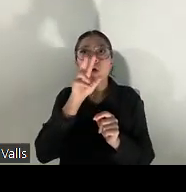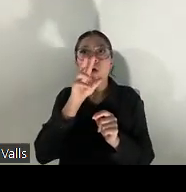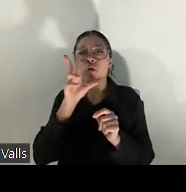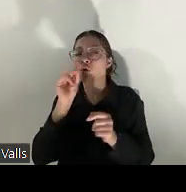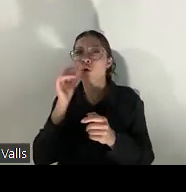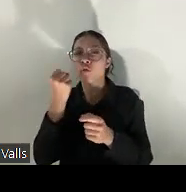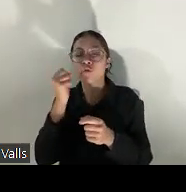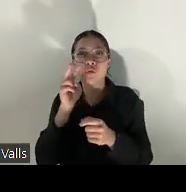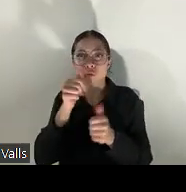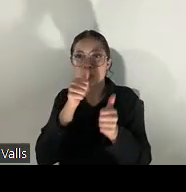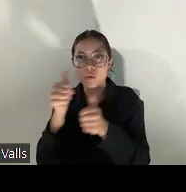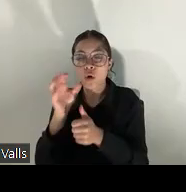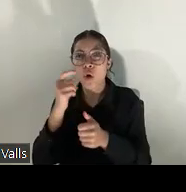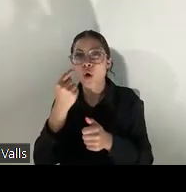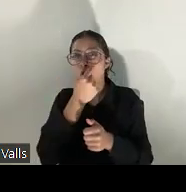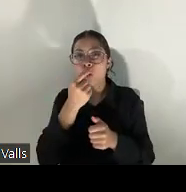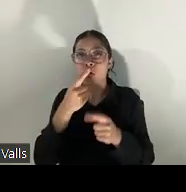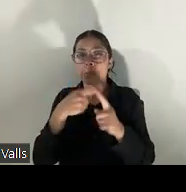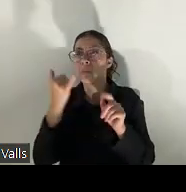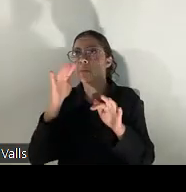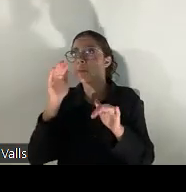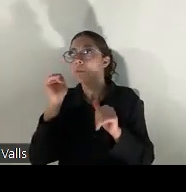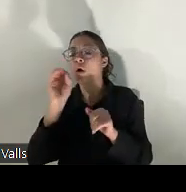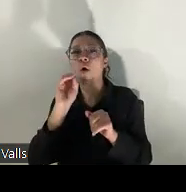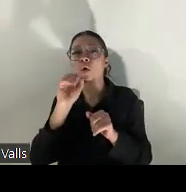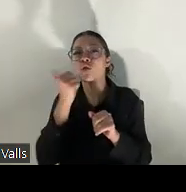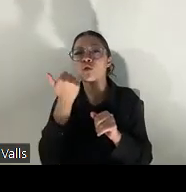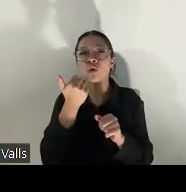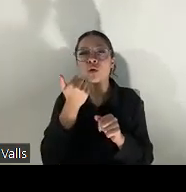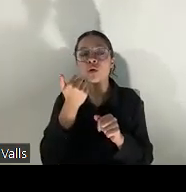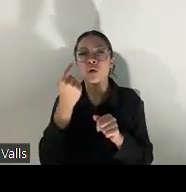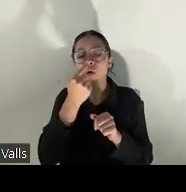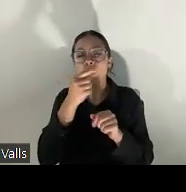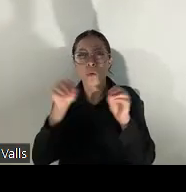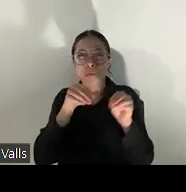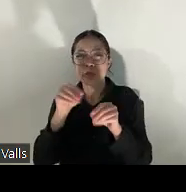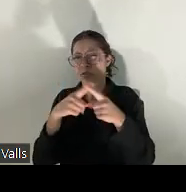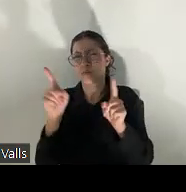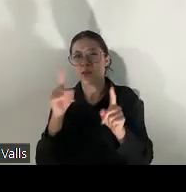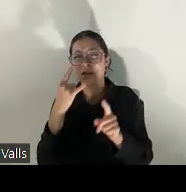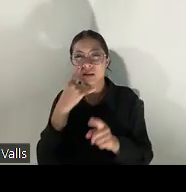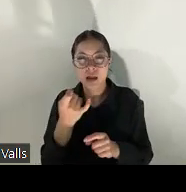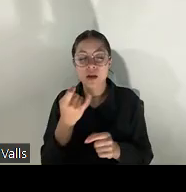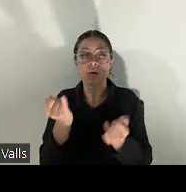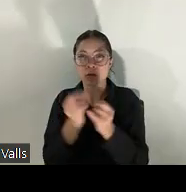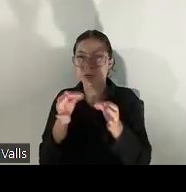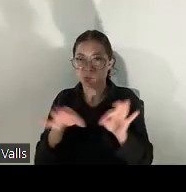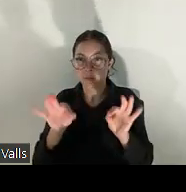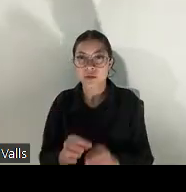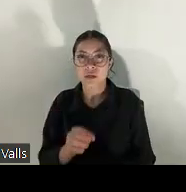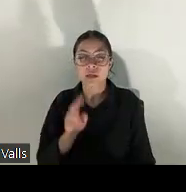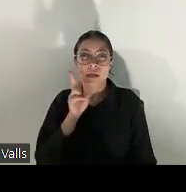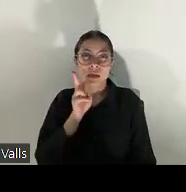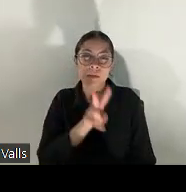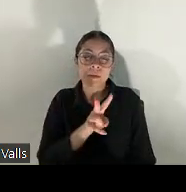nistagmus, ojos en sol naciente o algunos movimientos anormales de los ojos. Aquí es muy importante, hay niños en